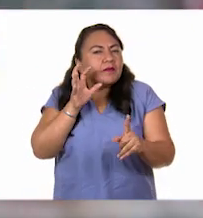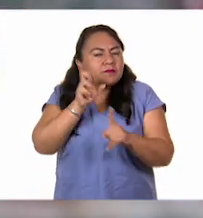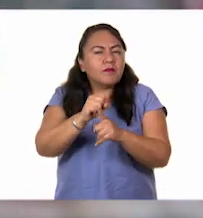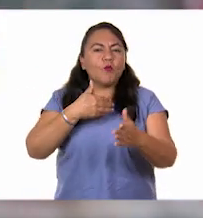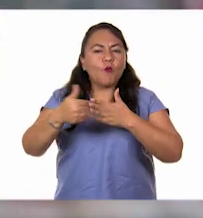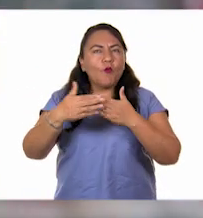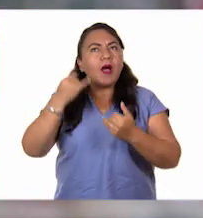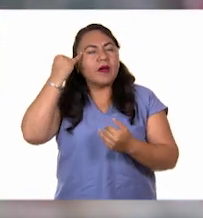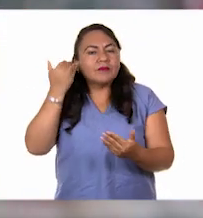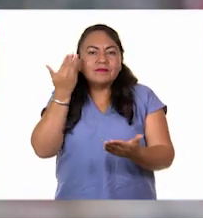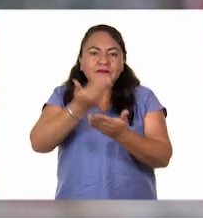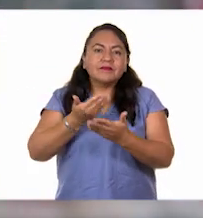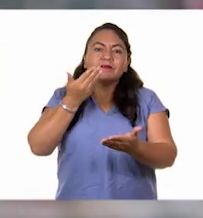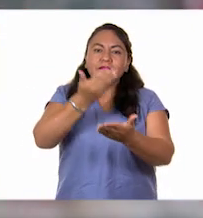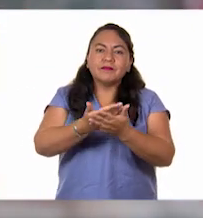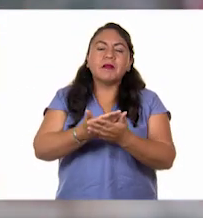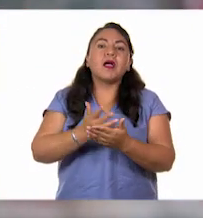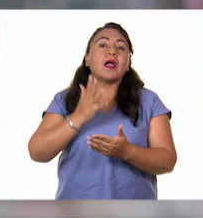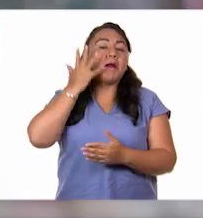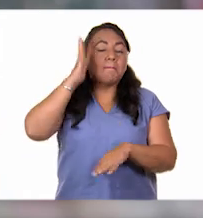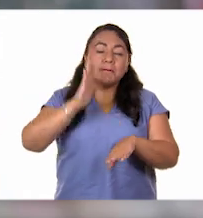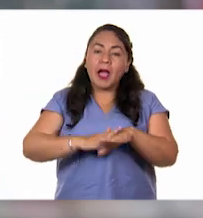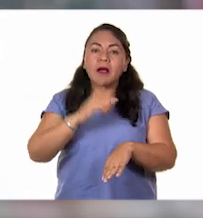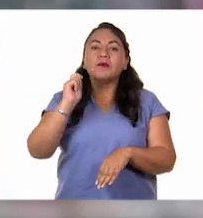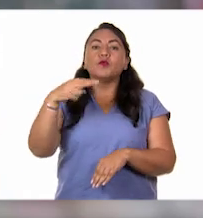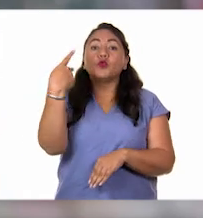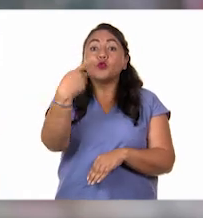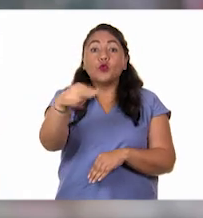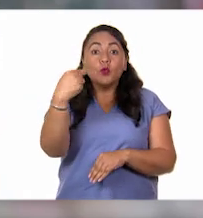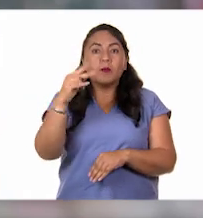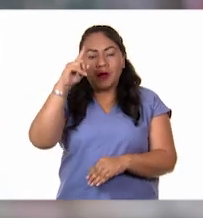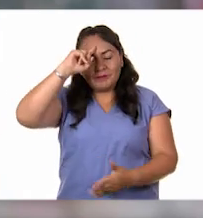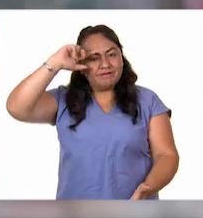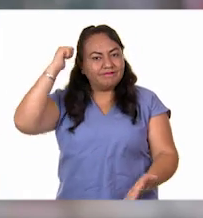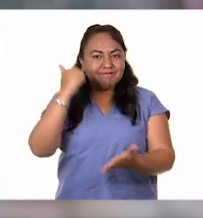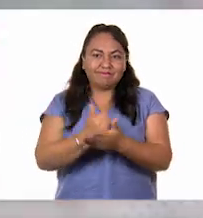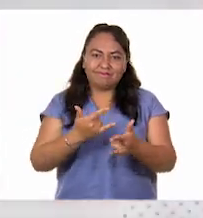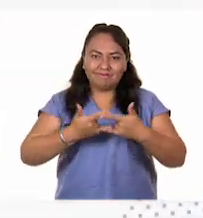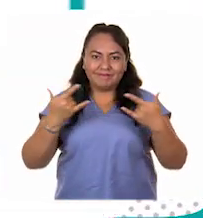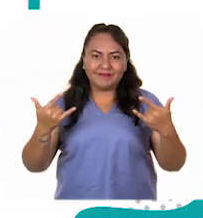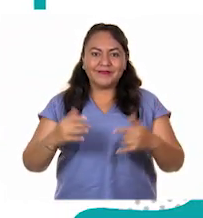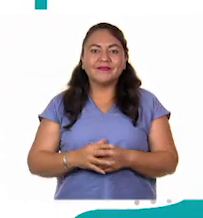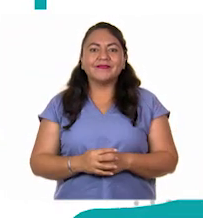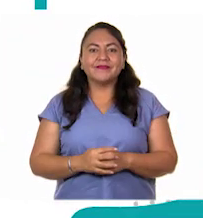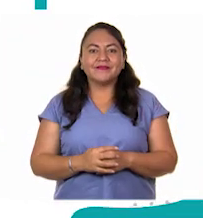innovar y crear esperanzas y, sobre todo, dejar tu nombre marcado en la historia.